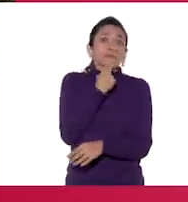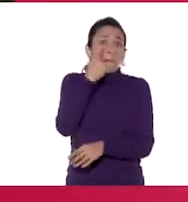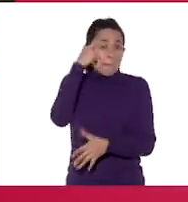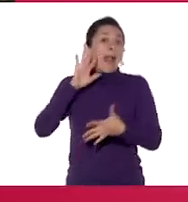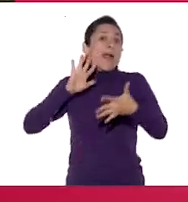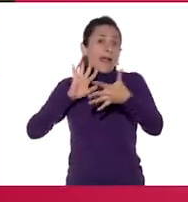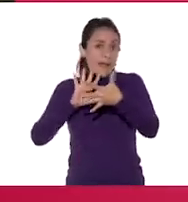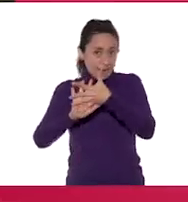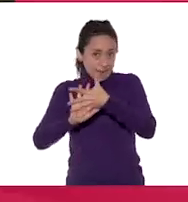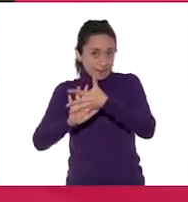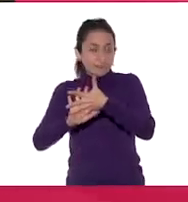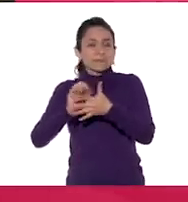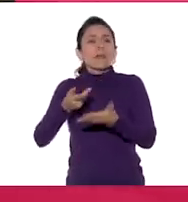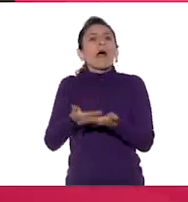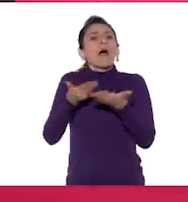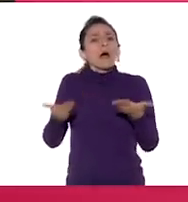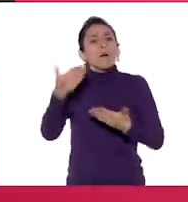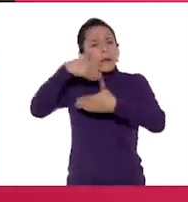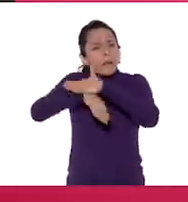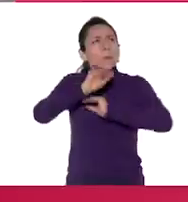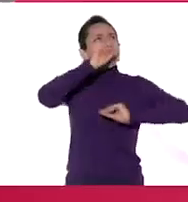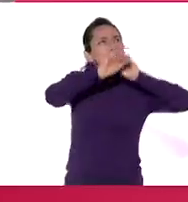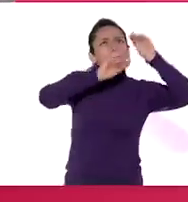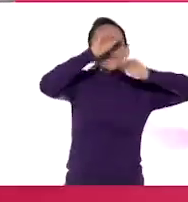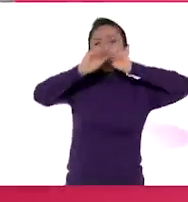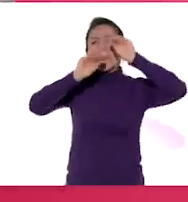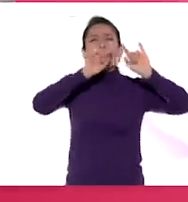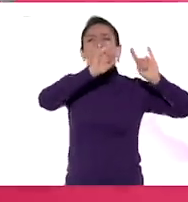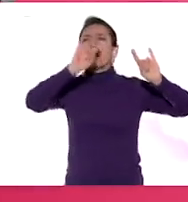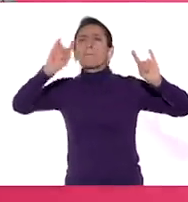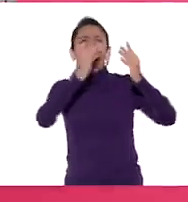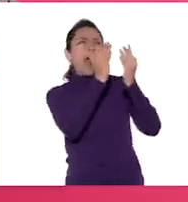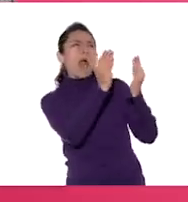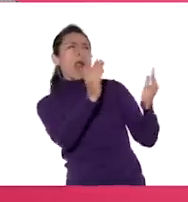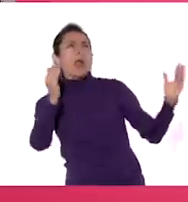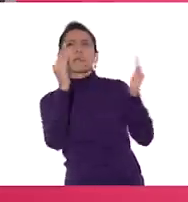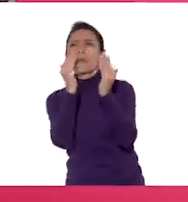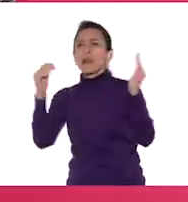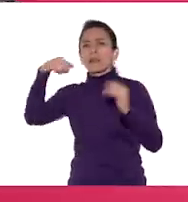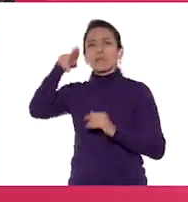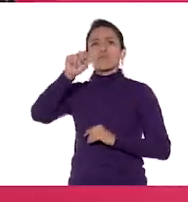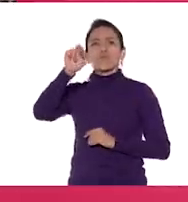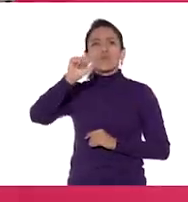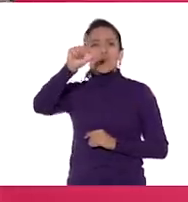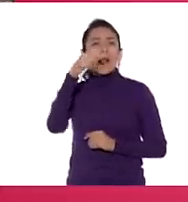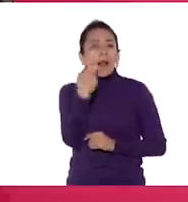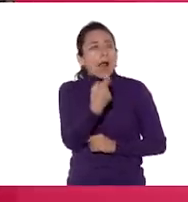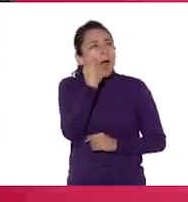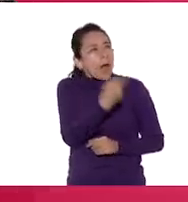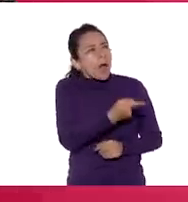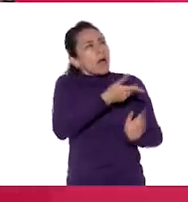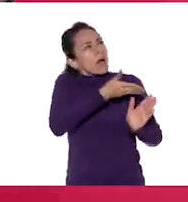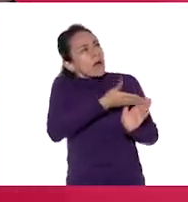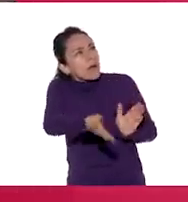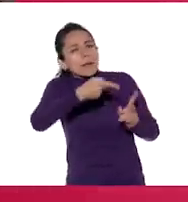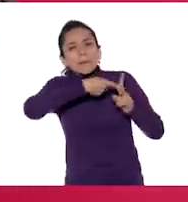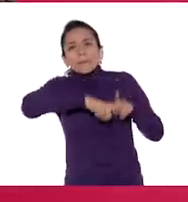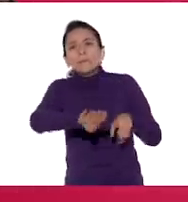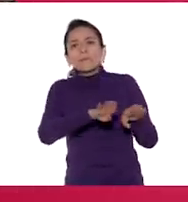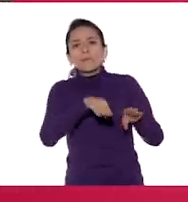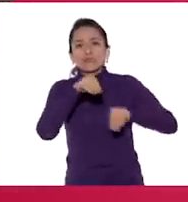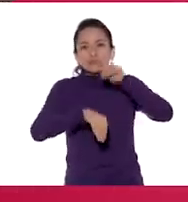Actualmente está decorado en su interior con varias obras murales que relatan el desarrollo del estado y la historia del